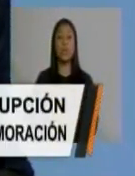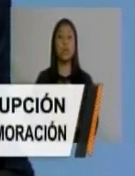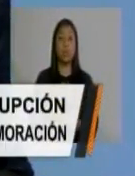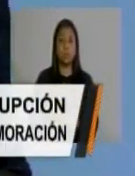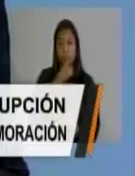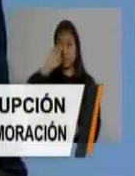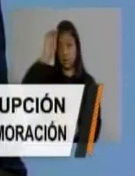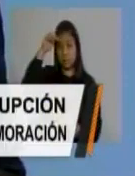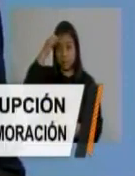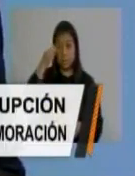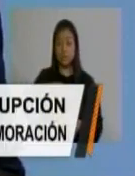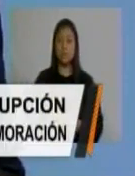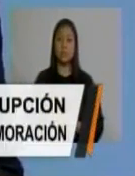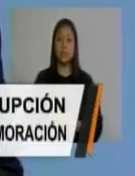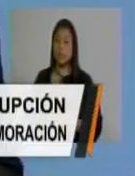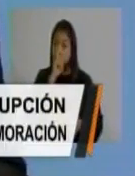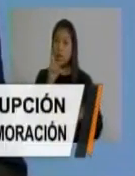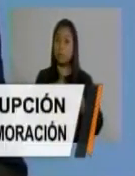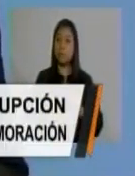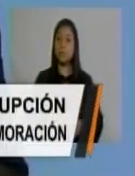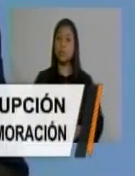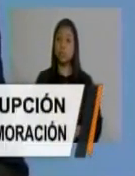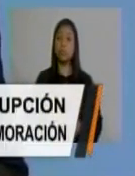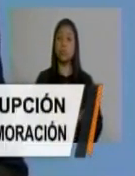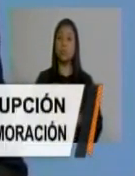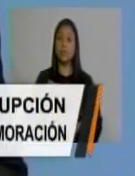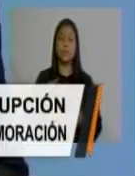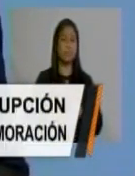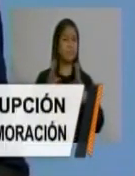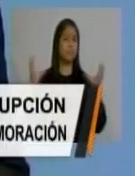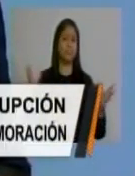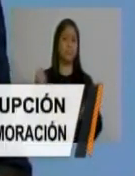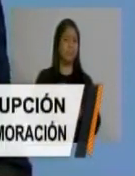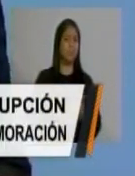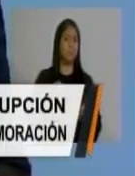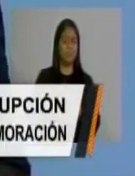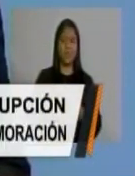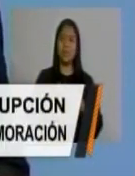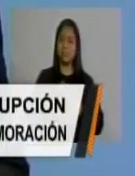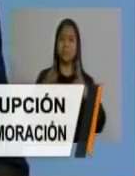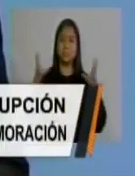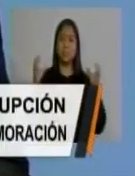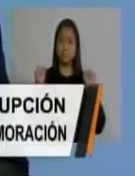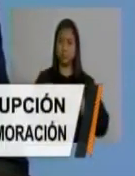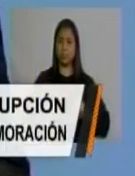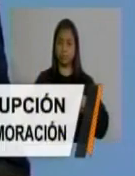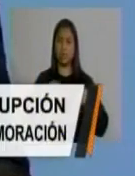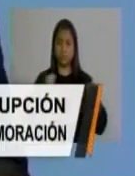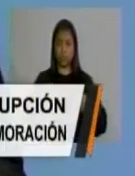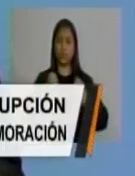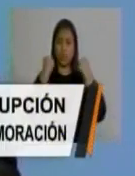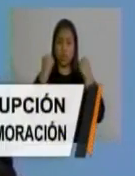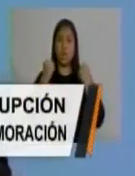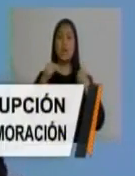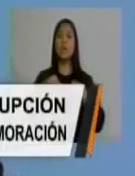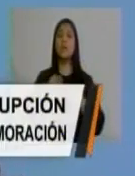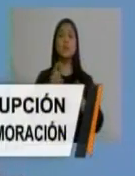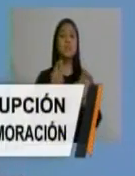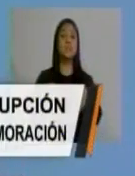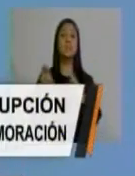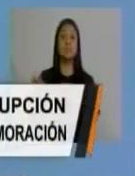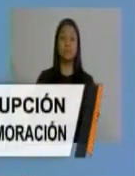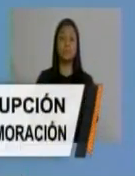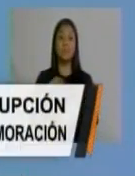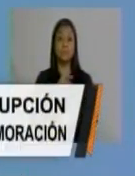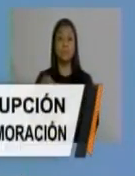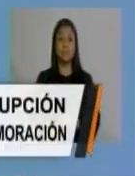política. También somos un país con un enorme potencial y nuestra principal fortaleza es su gente.